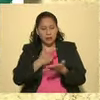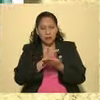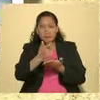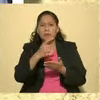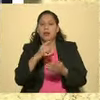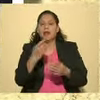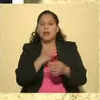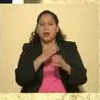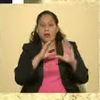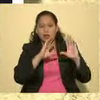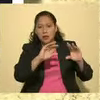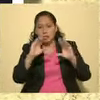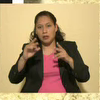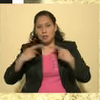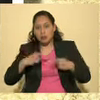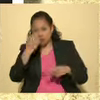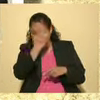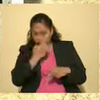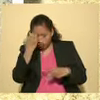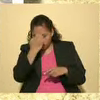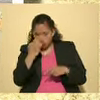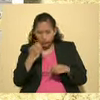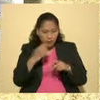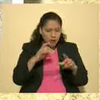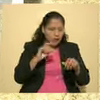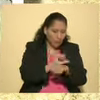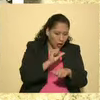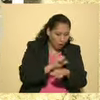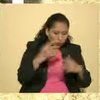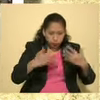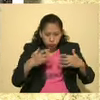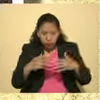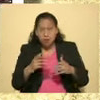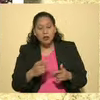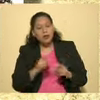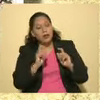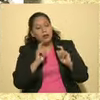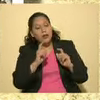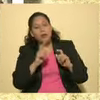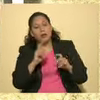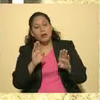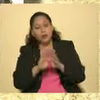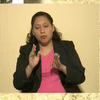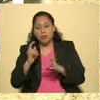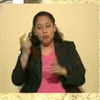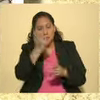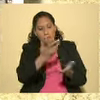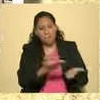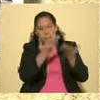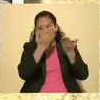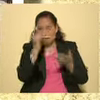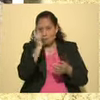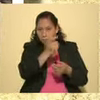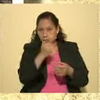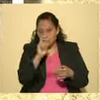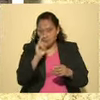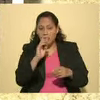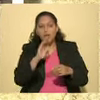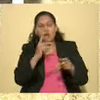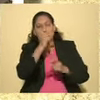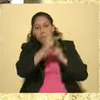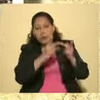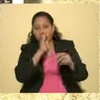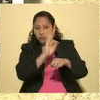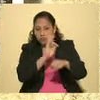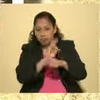en educar a los verificadores en el sentido de que se invierte en un sueldo alto, se invierte en darles prestaciones,